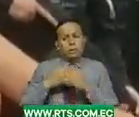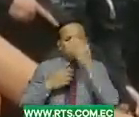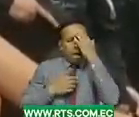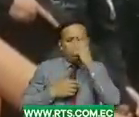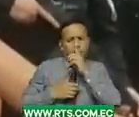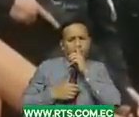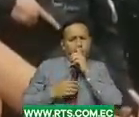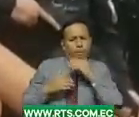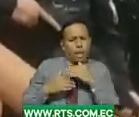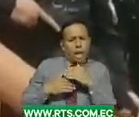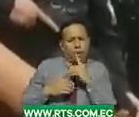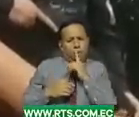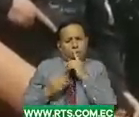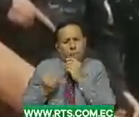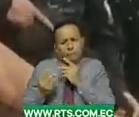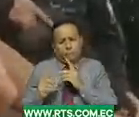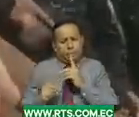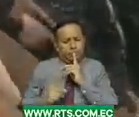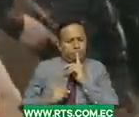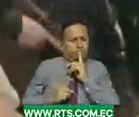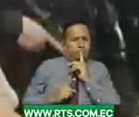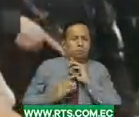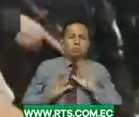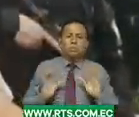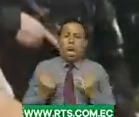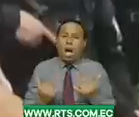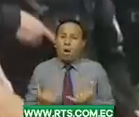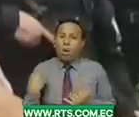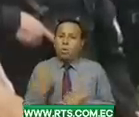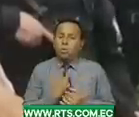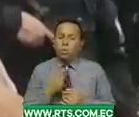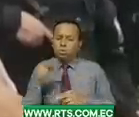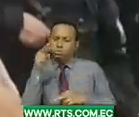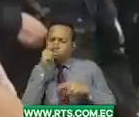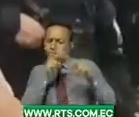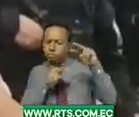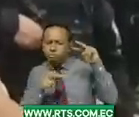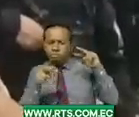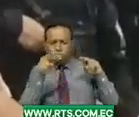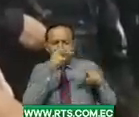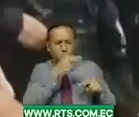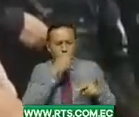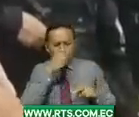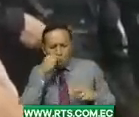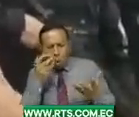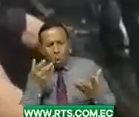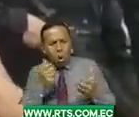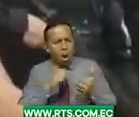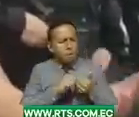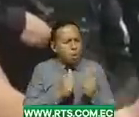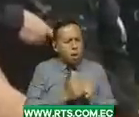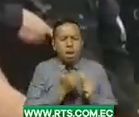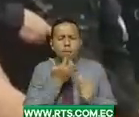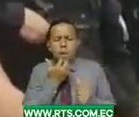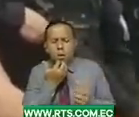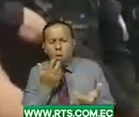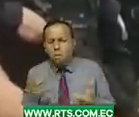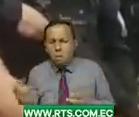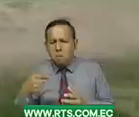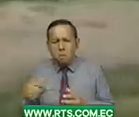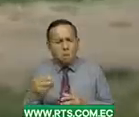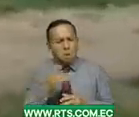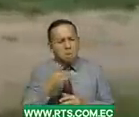dan información precisa o oportuna. Estamos buscando drogas, algún tipo de indicio que nos lleve a determinar no solamente el evento que sucedió